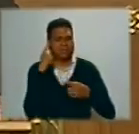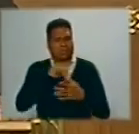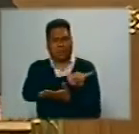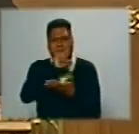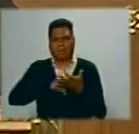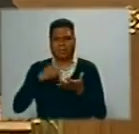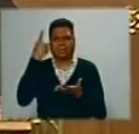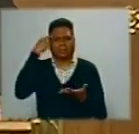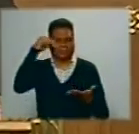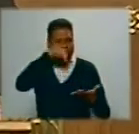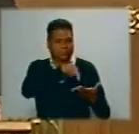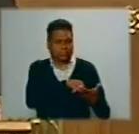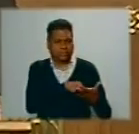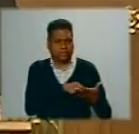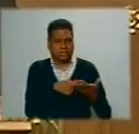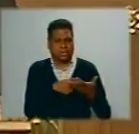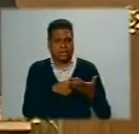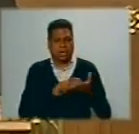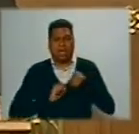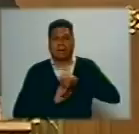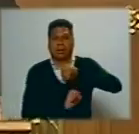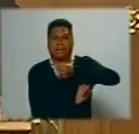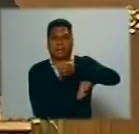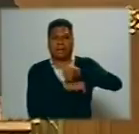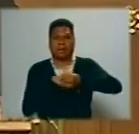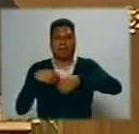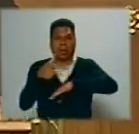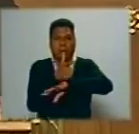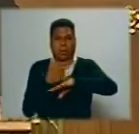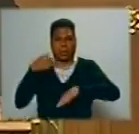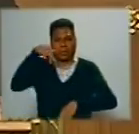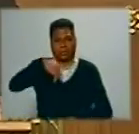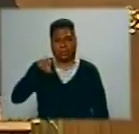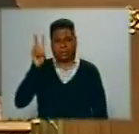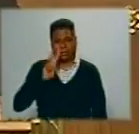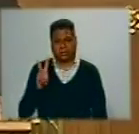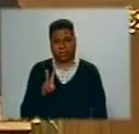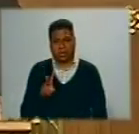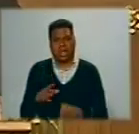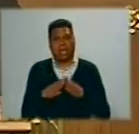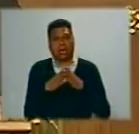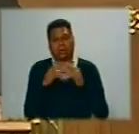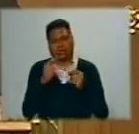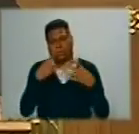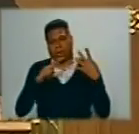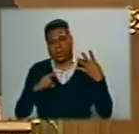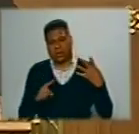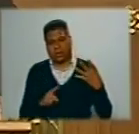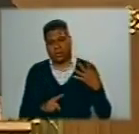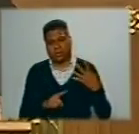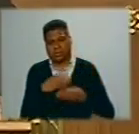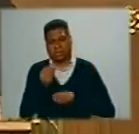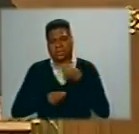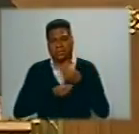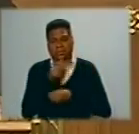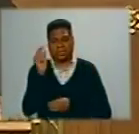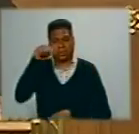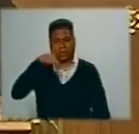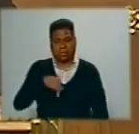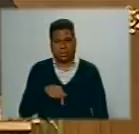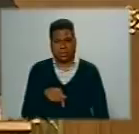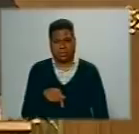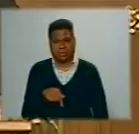el respaldo al Ejecutivo Nacional con todas las acciones, en todas las acciones que están realizando para